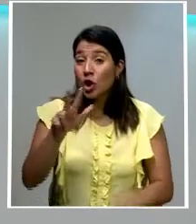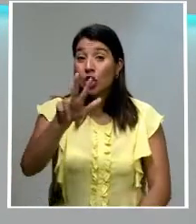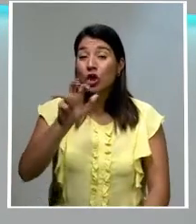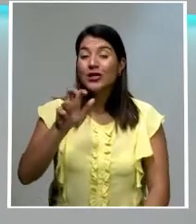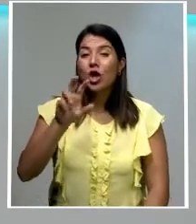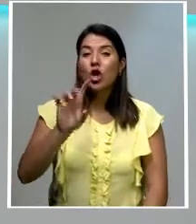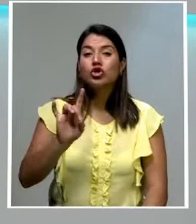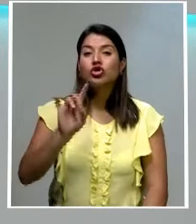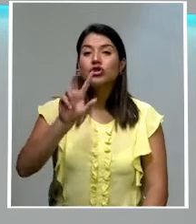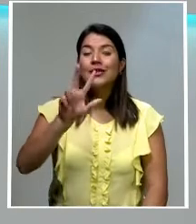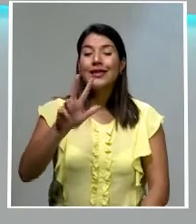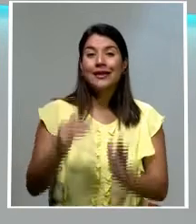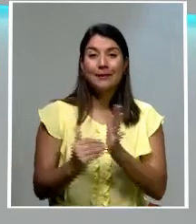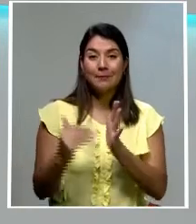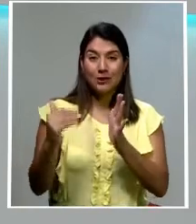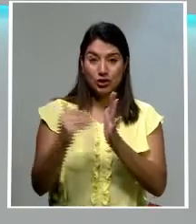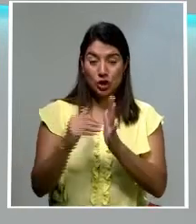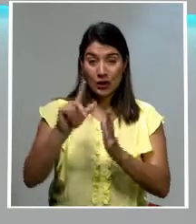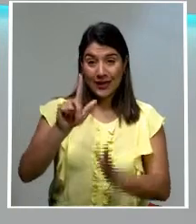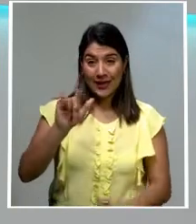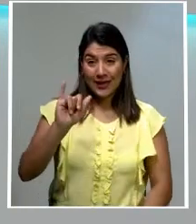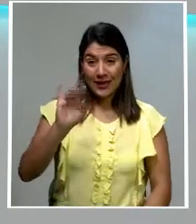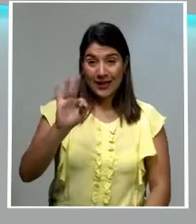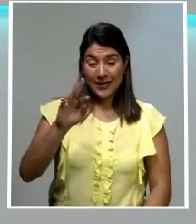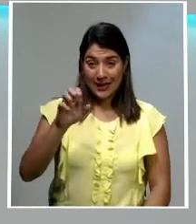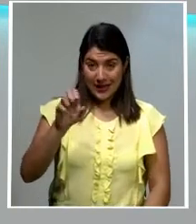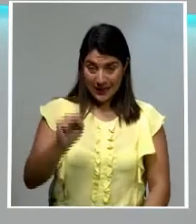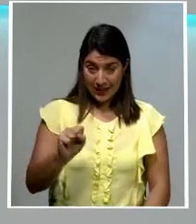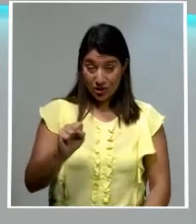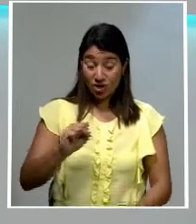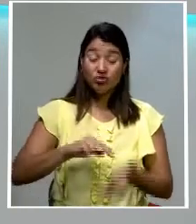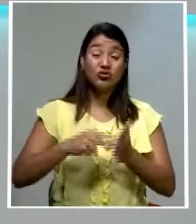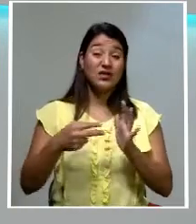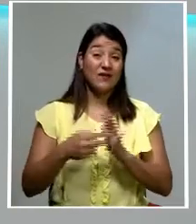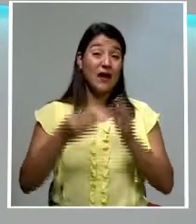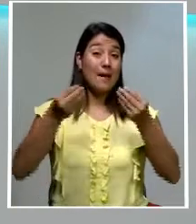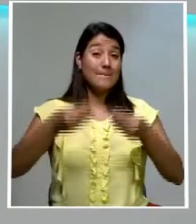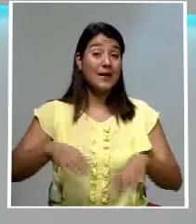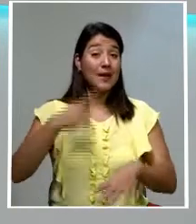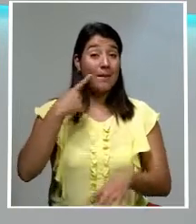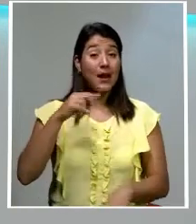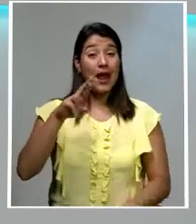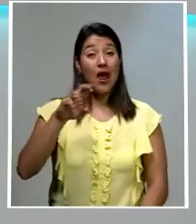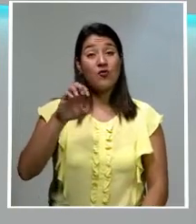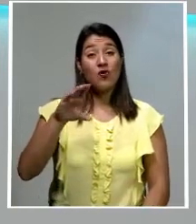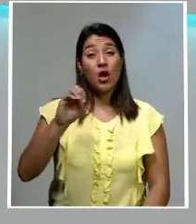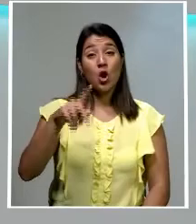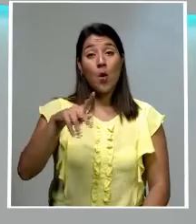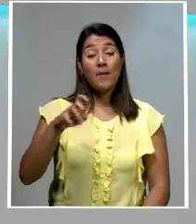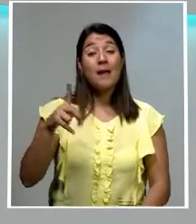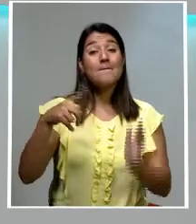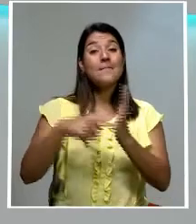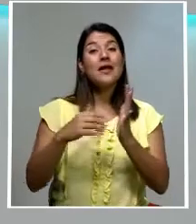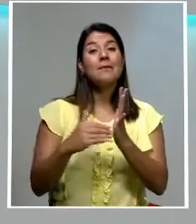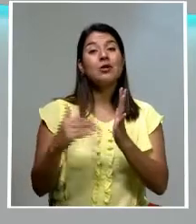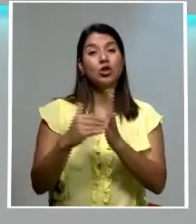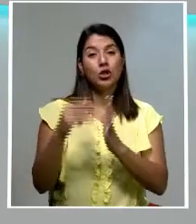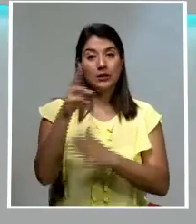383 millones de litros de combustible, generando pérdidas para Recope de más de 1.000 millones de colones.